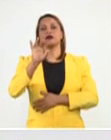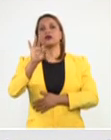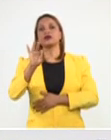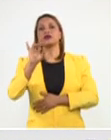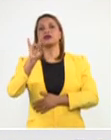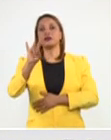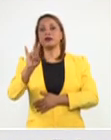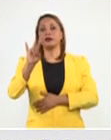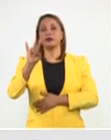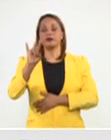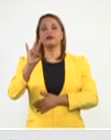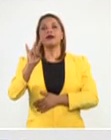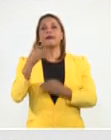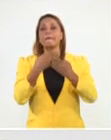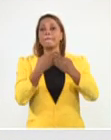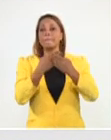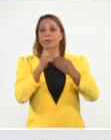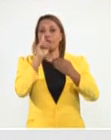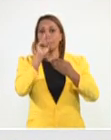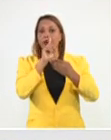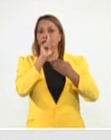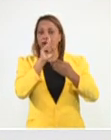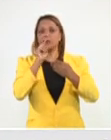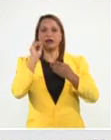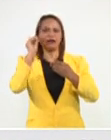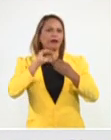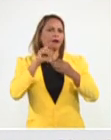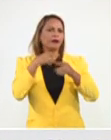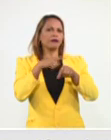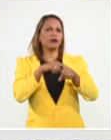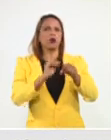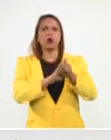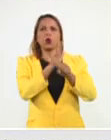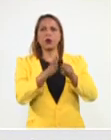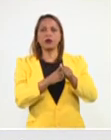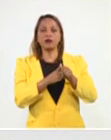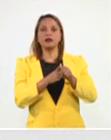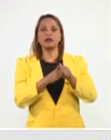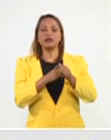59.589 muestras para el diagnóstico de la enfermedad, lo cual permitió